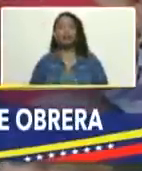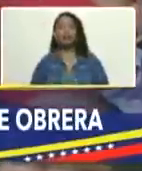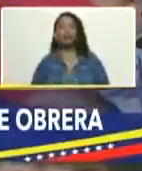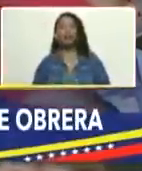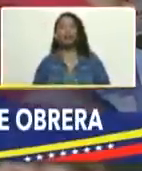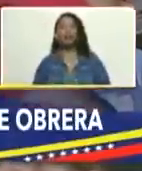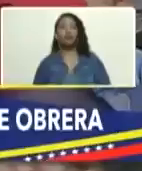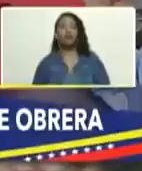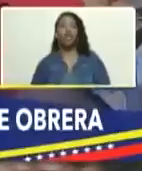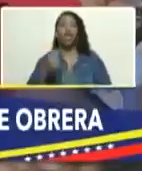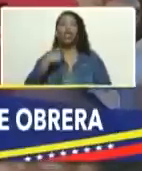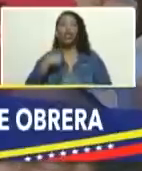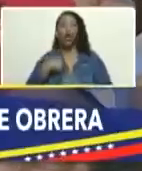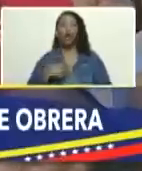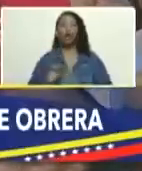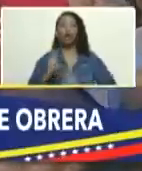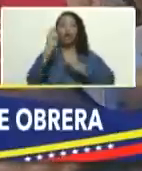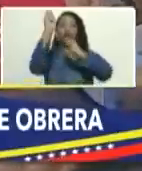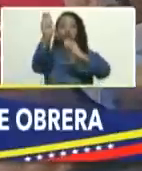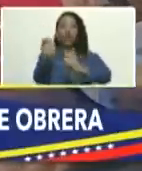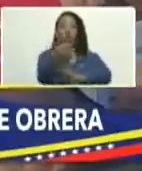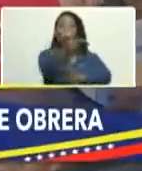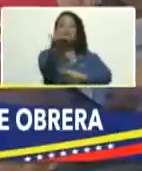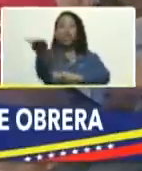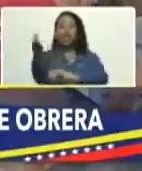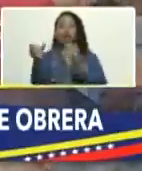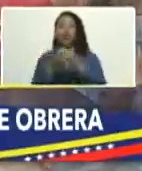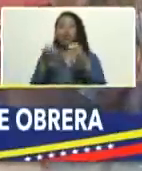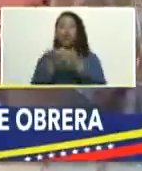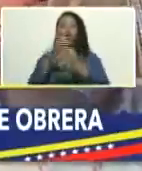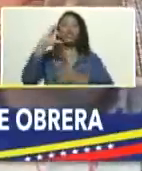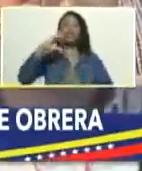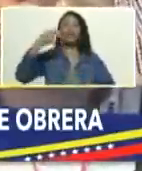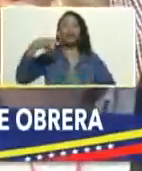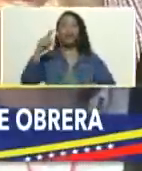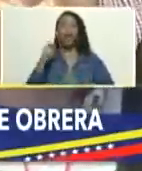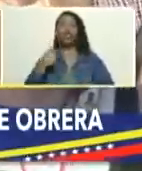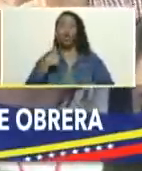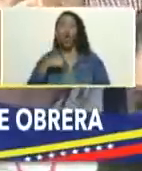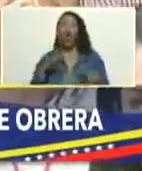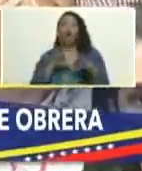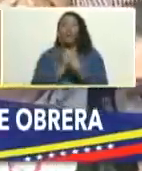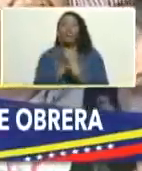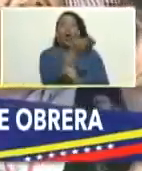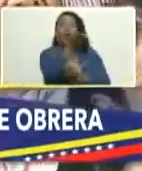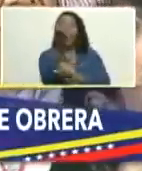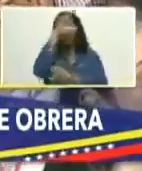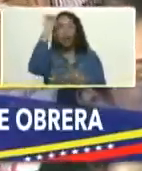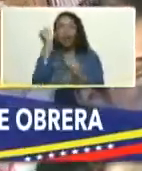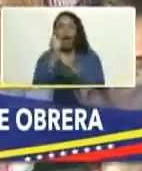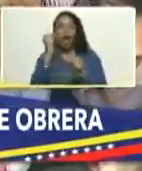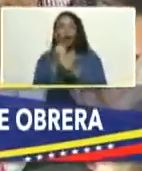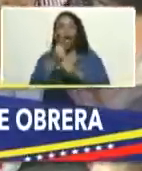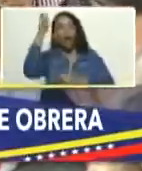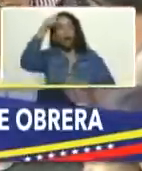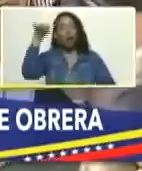Y yo se las entrego a ustedes, a los CPT, porque confío en la clase obrera, porque confío en el